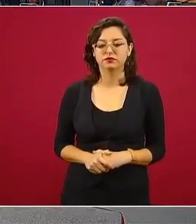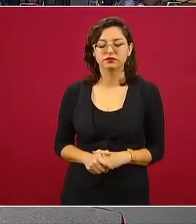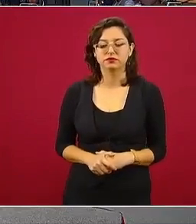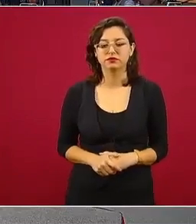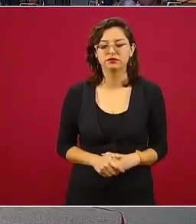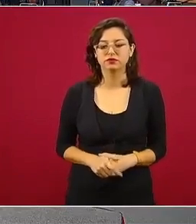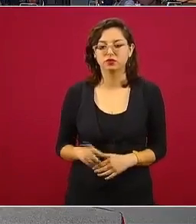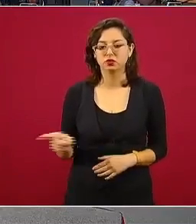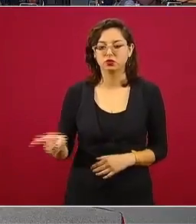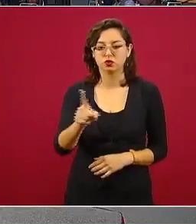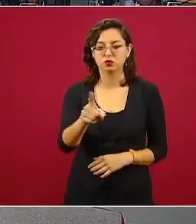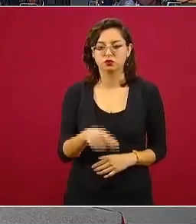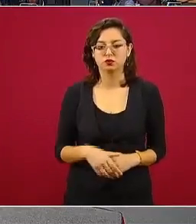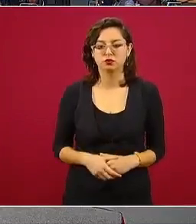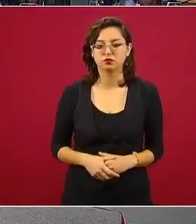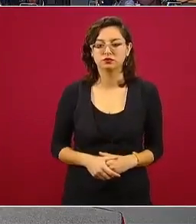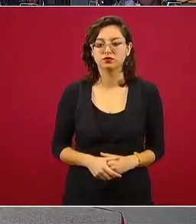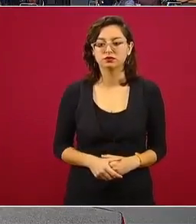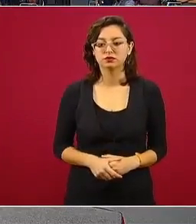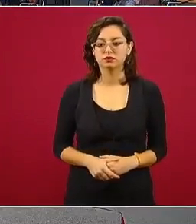Luego tú y tú.